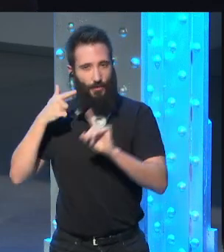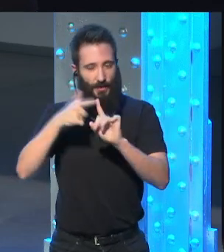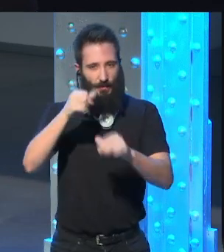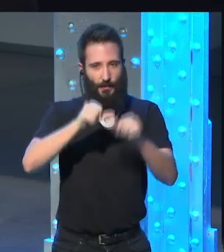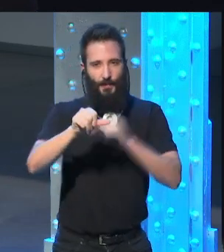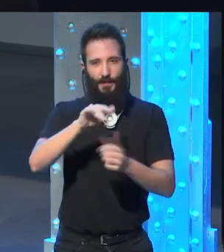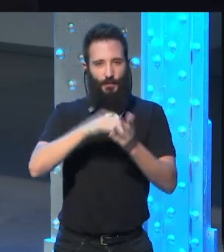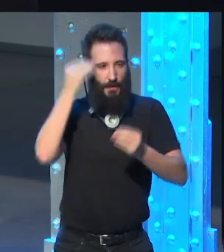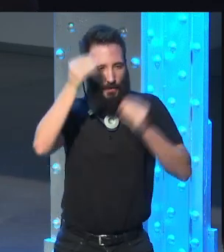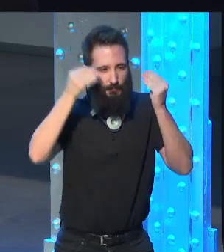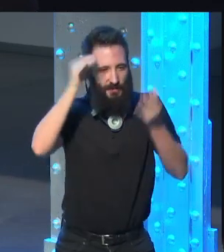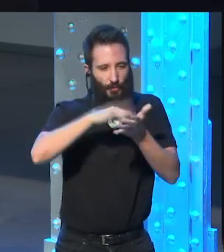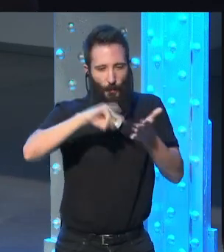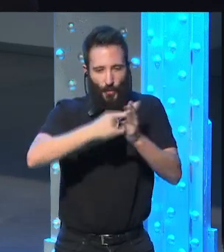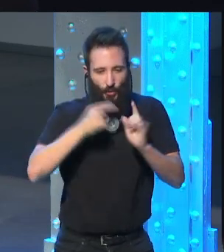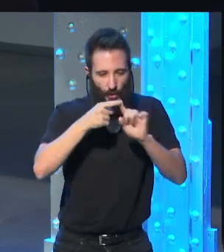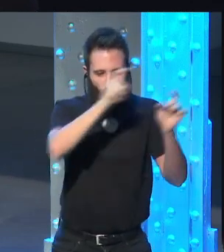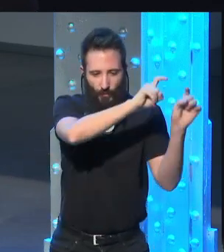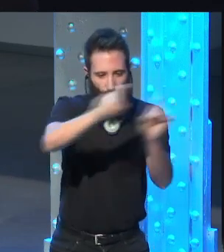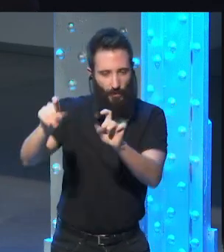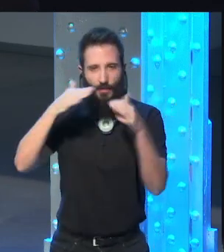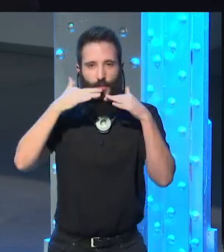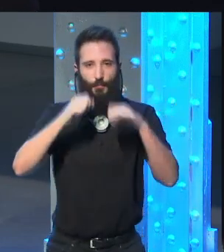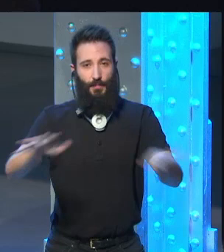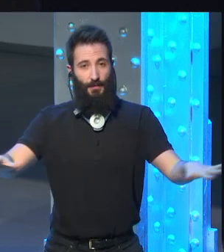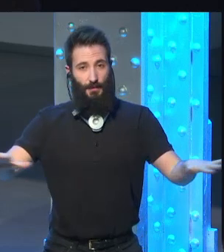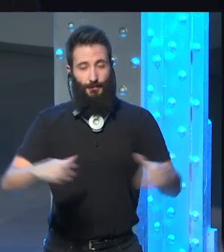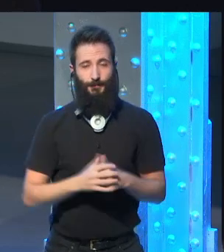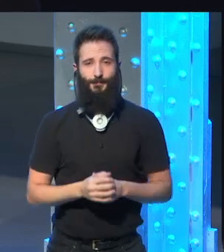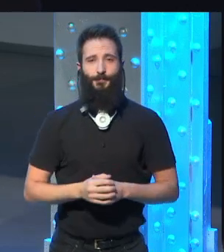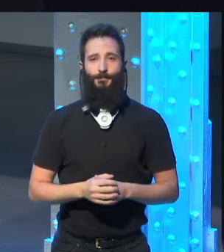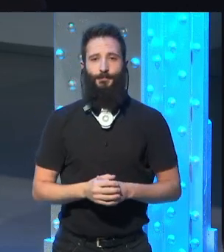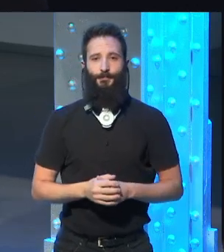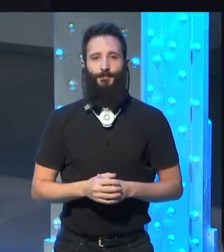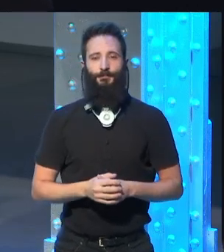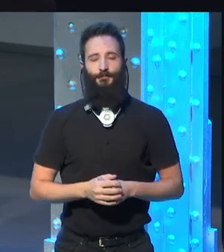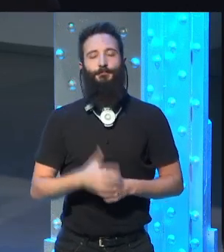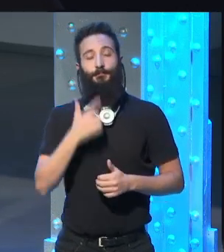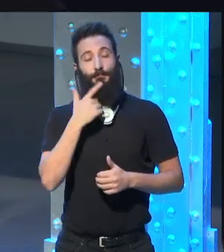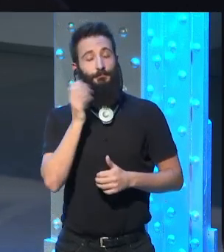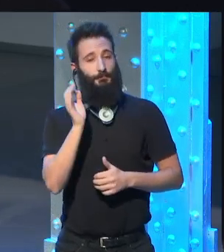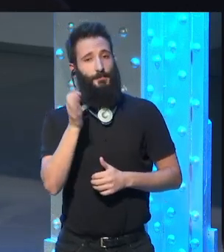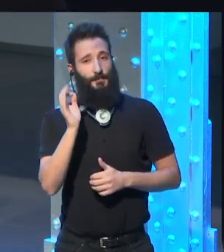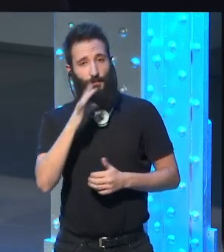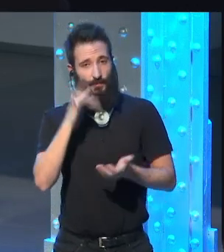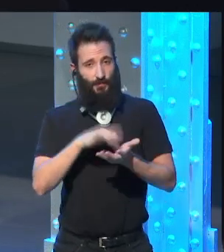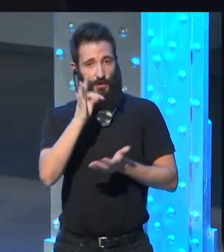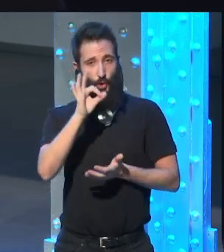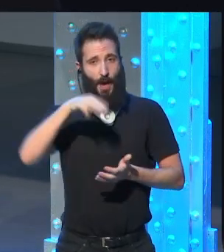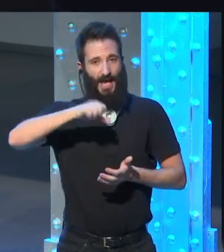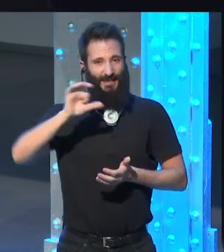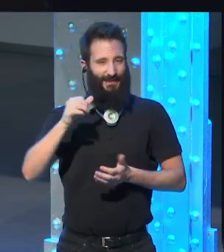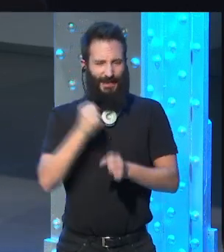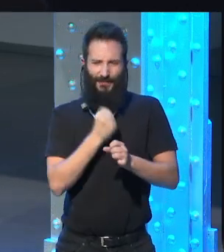ahí, como para la difusión desde ese punto de vista. Sí, la verdad que en eso Tomás fue